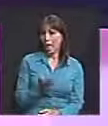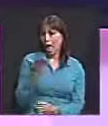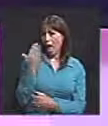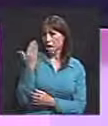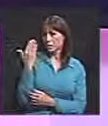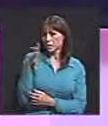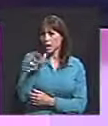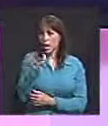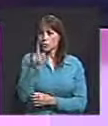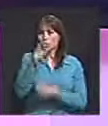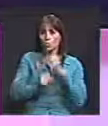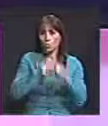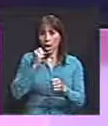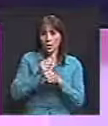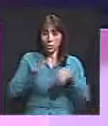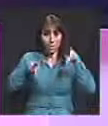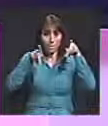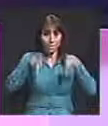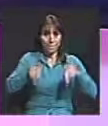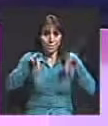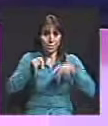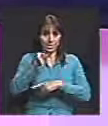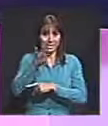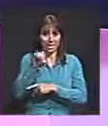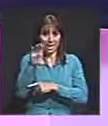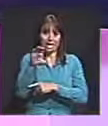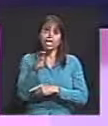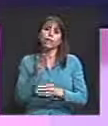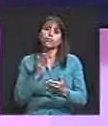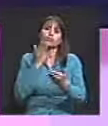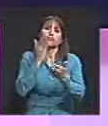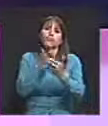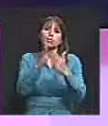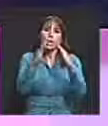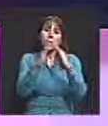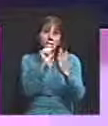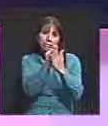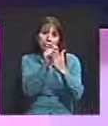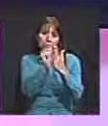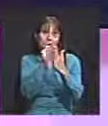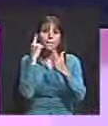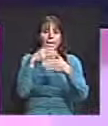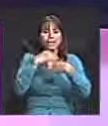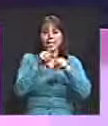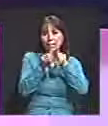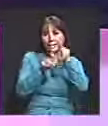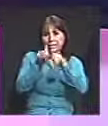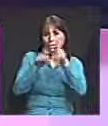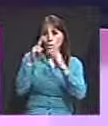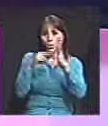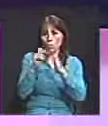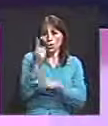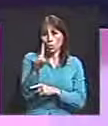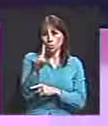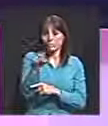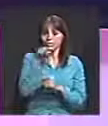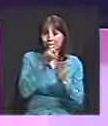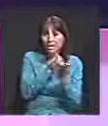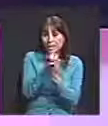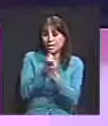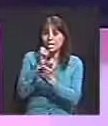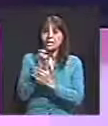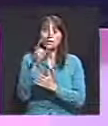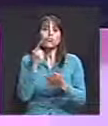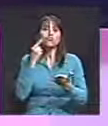Hace aproximadamente un año, encuestadores del INEC tocaron a su puerta para elaborar el censo 2011. Esta investigación reveló